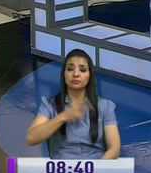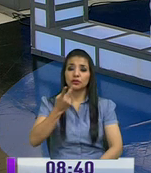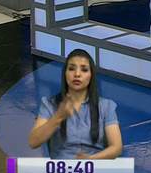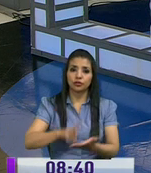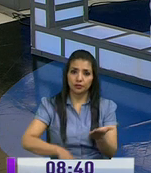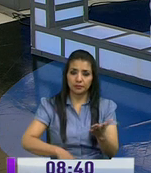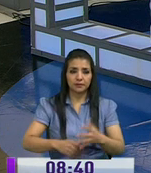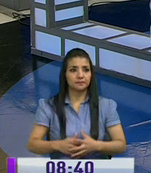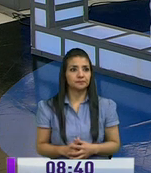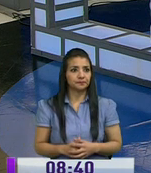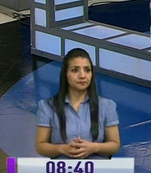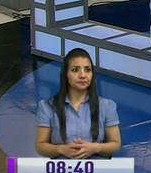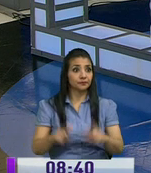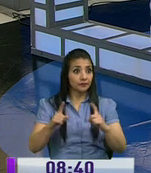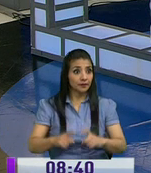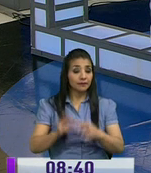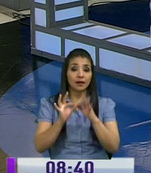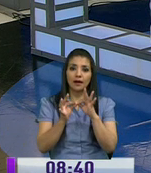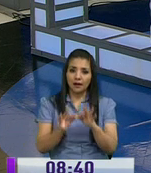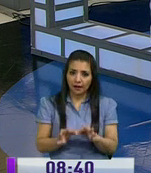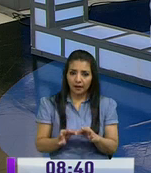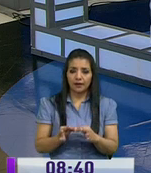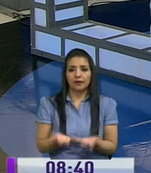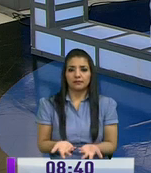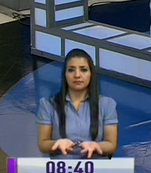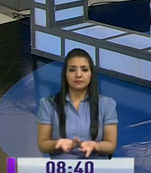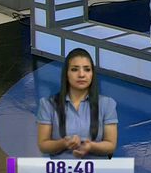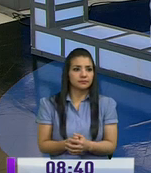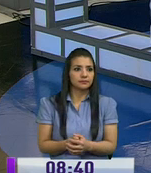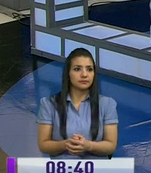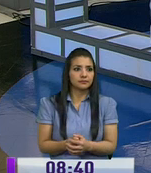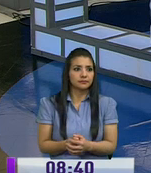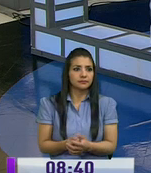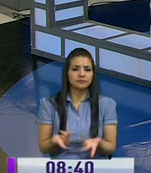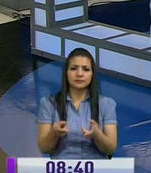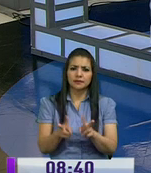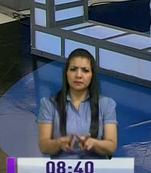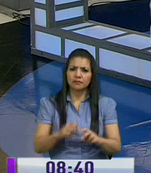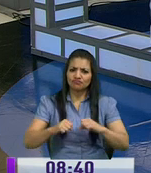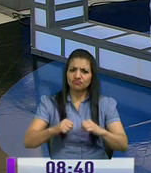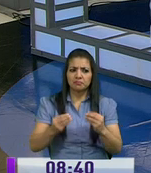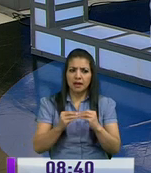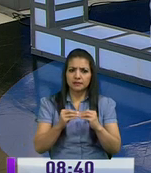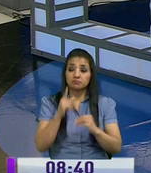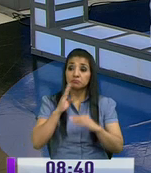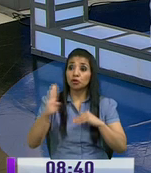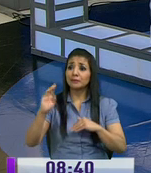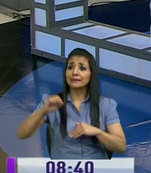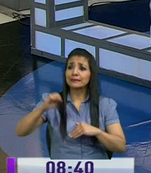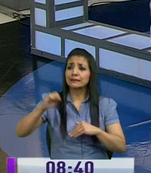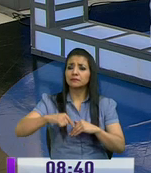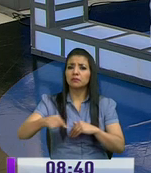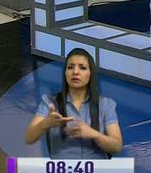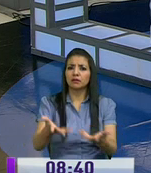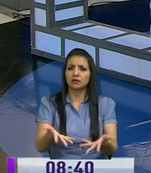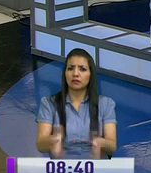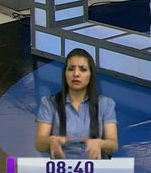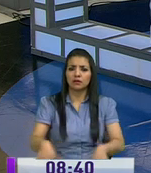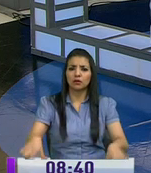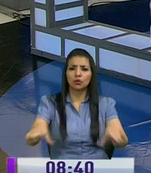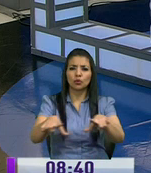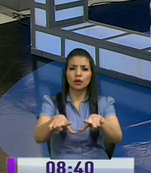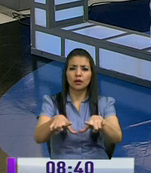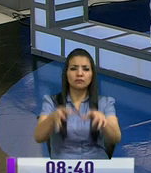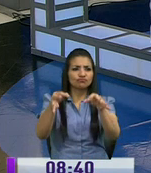arreglar. Y tendrían que efectivamente pues ser más diligentes en lo que están haciendo. Ese sector, les voy a